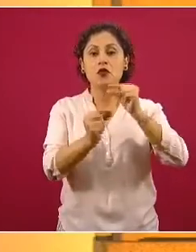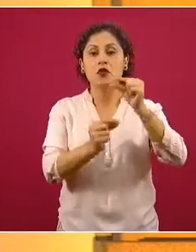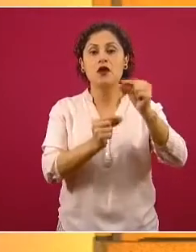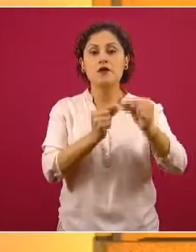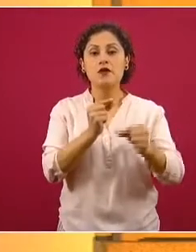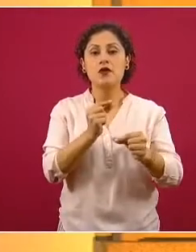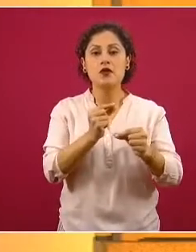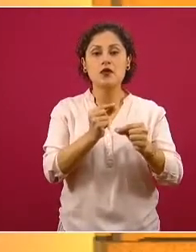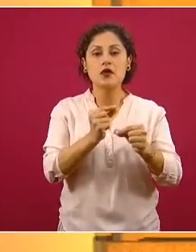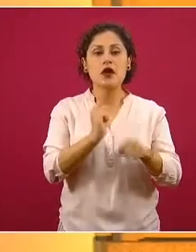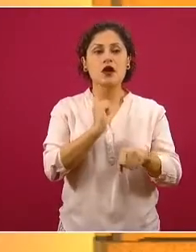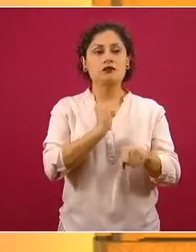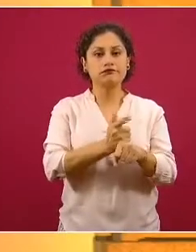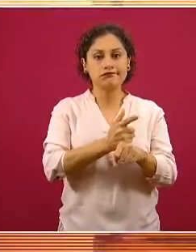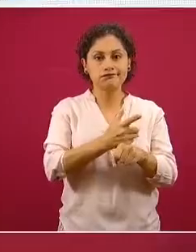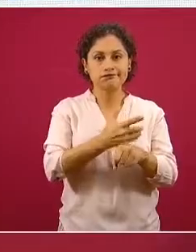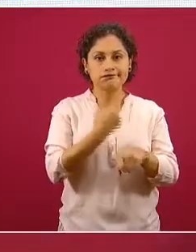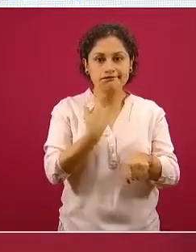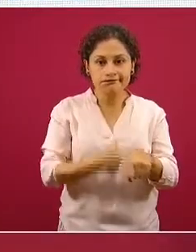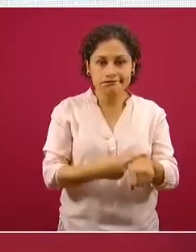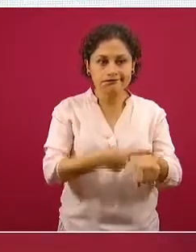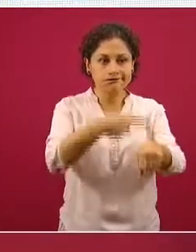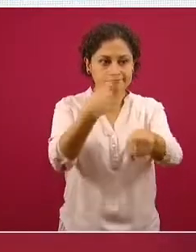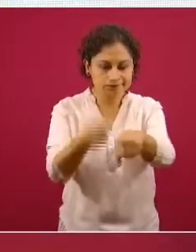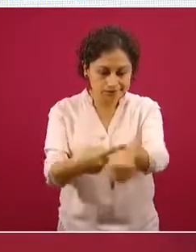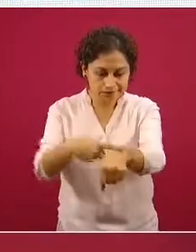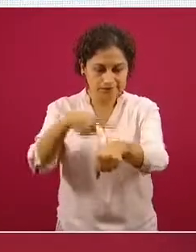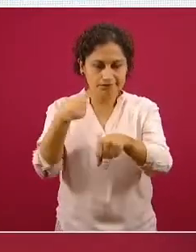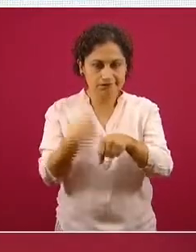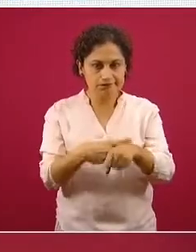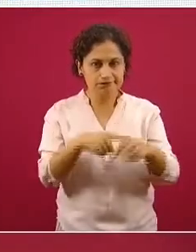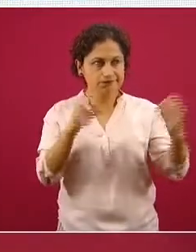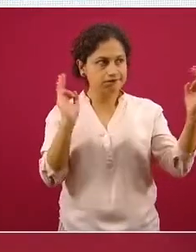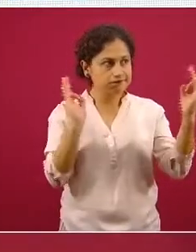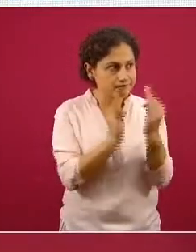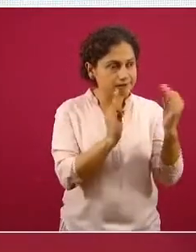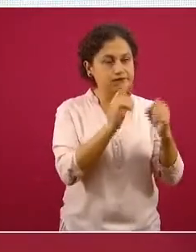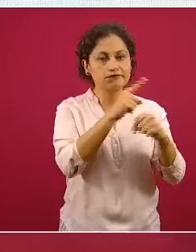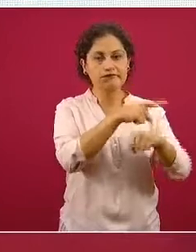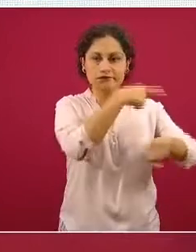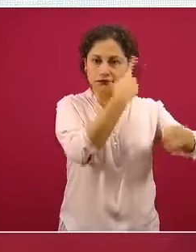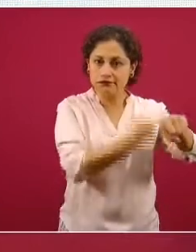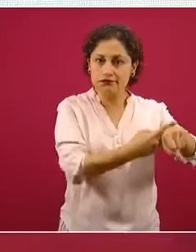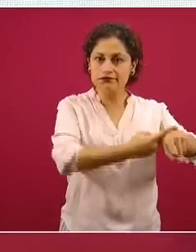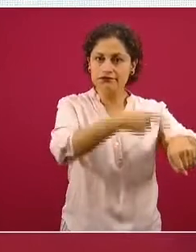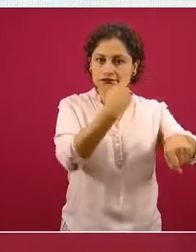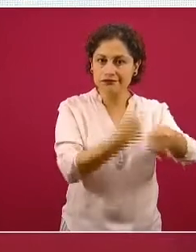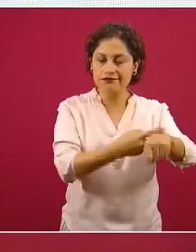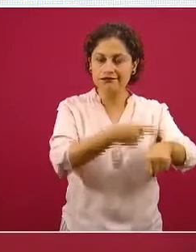sincronizarse entre dos comunidades físicamente distantes que guardan una importante relación